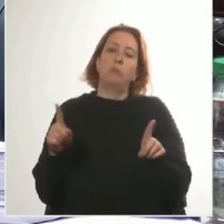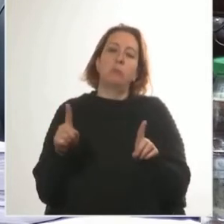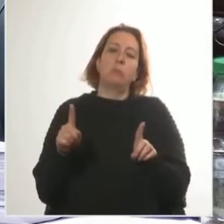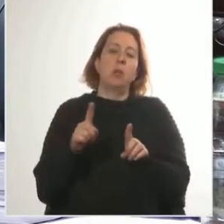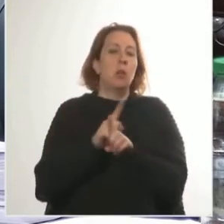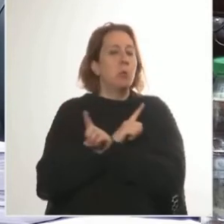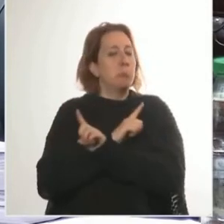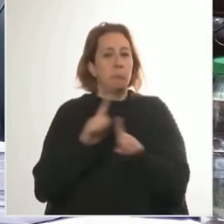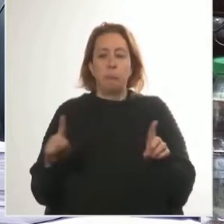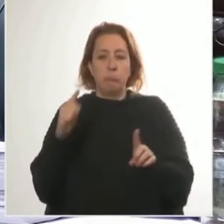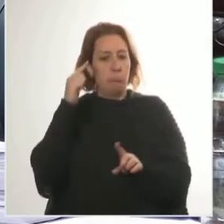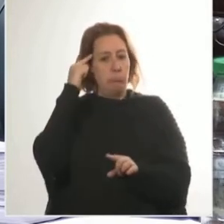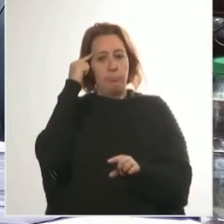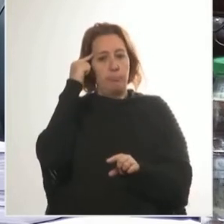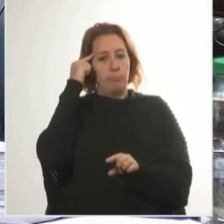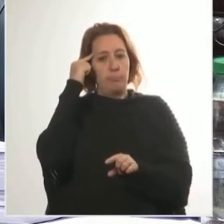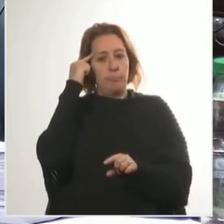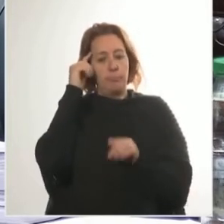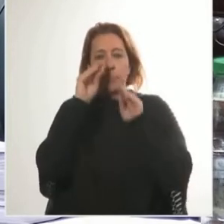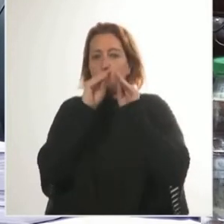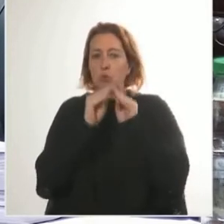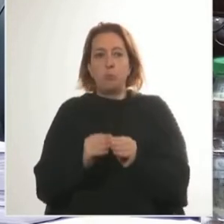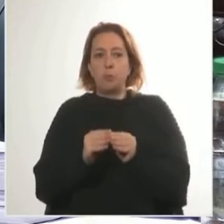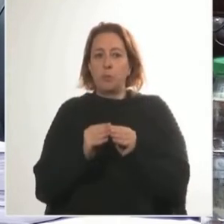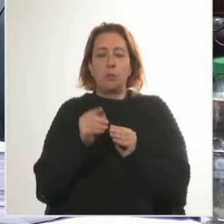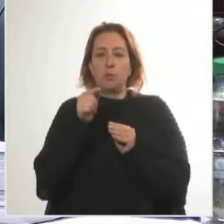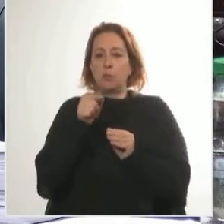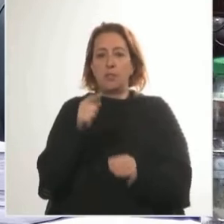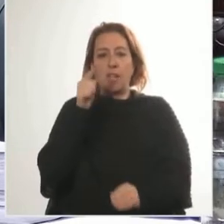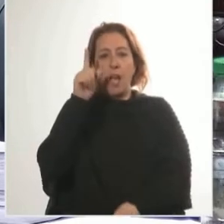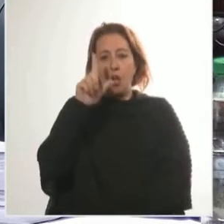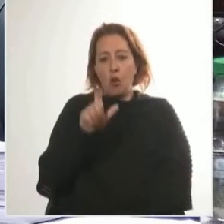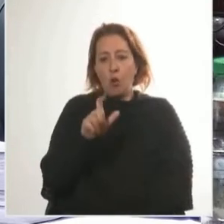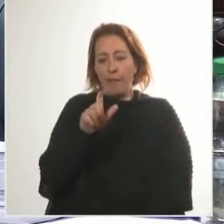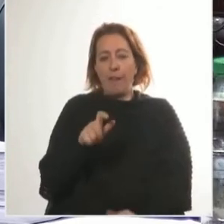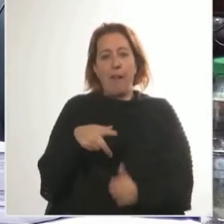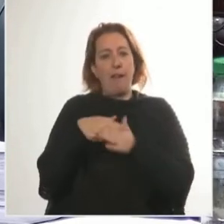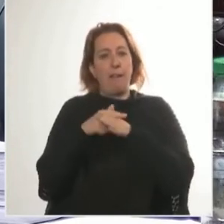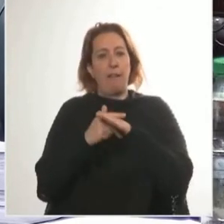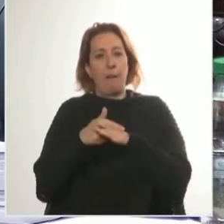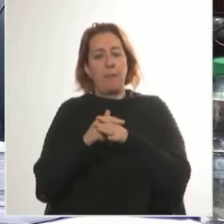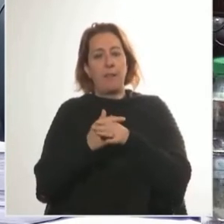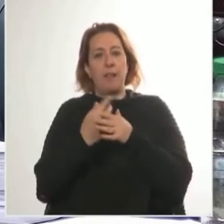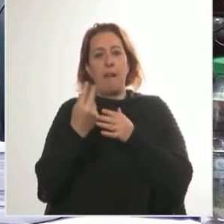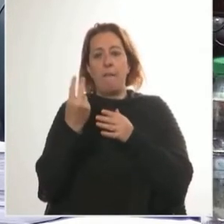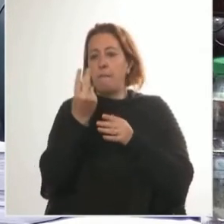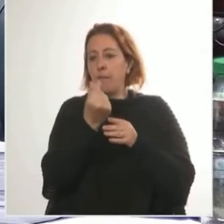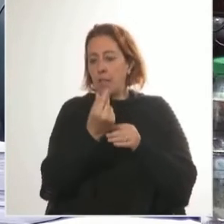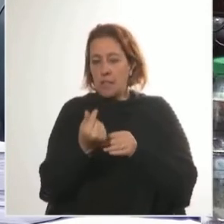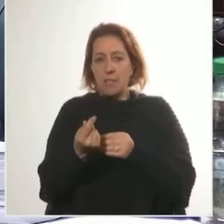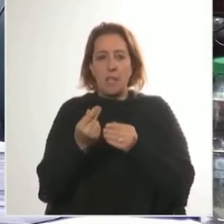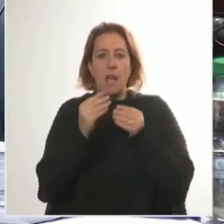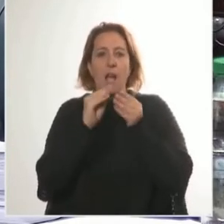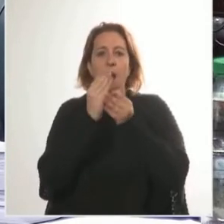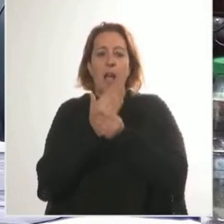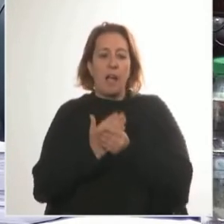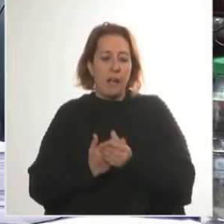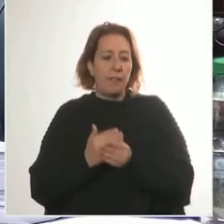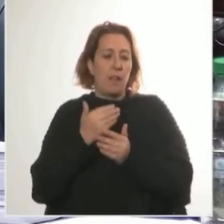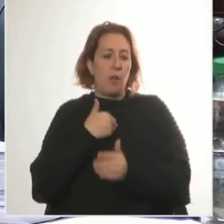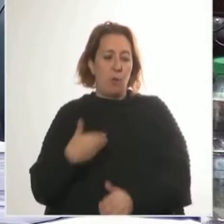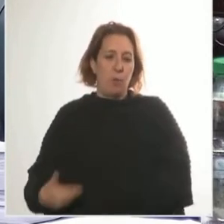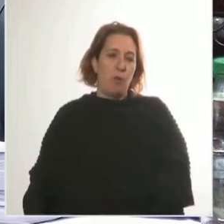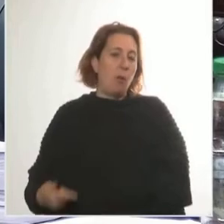se concebía el presupuesto en esa lógica de herramienta financiera de una agenda de gobierno. Era